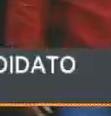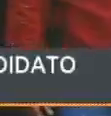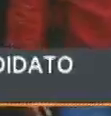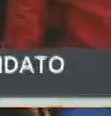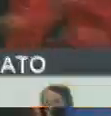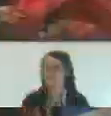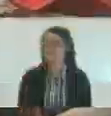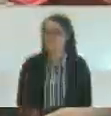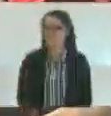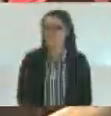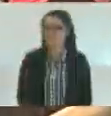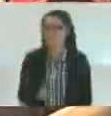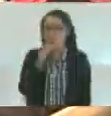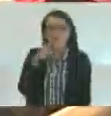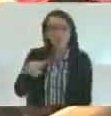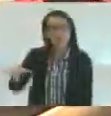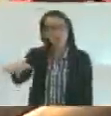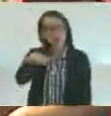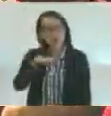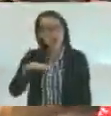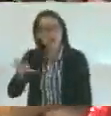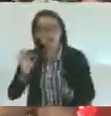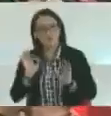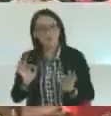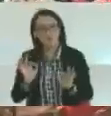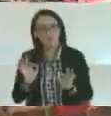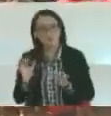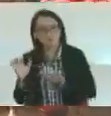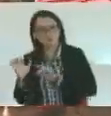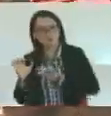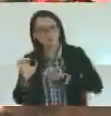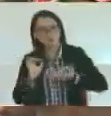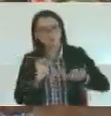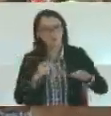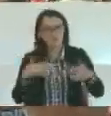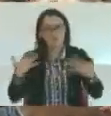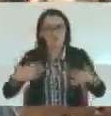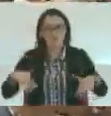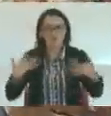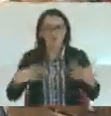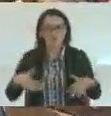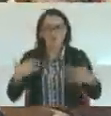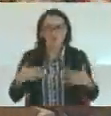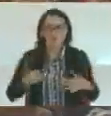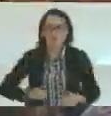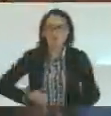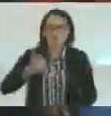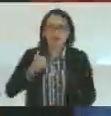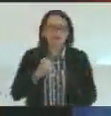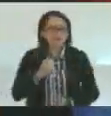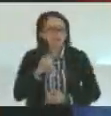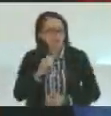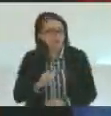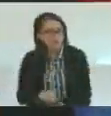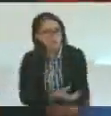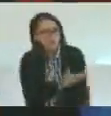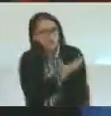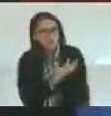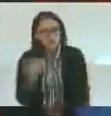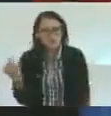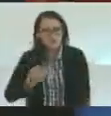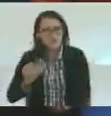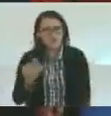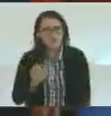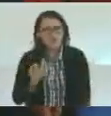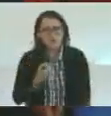pueblo en uno de los actos más impresionantes,